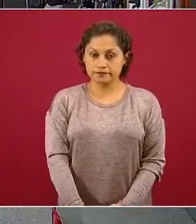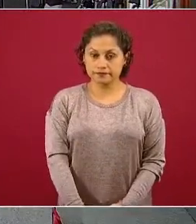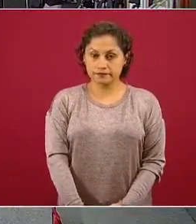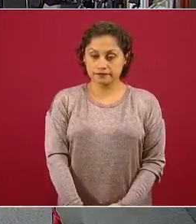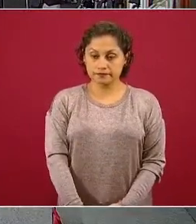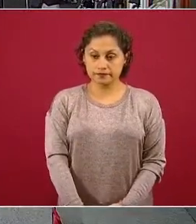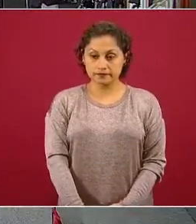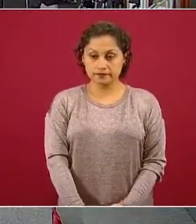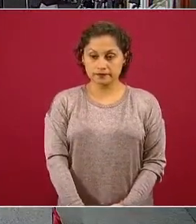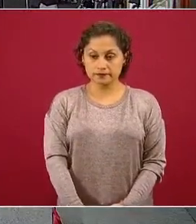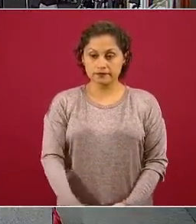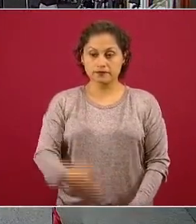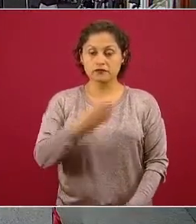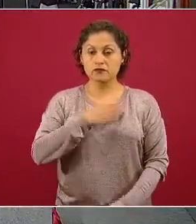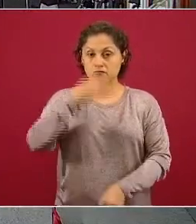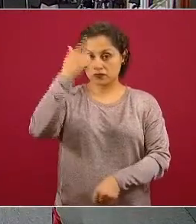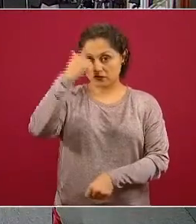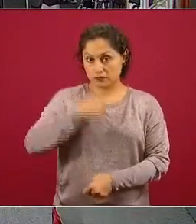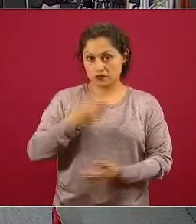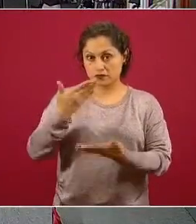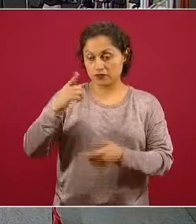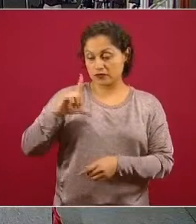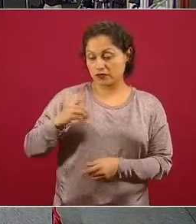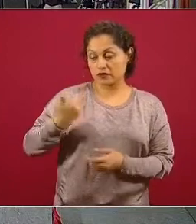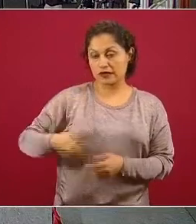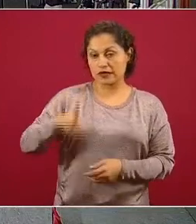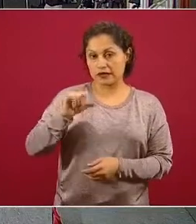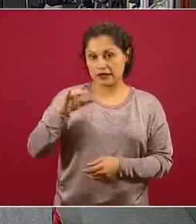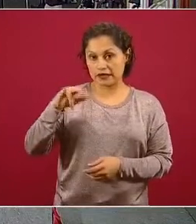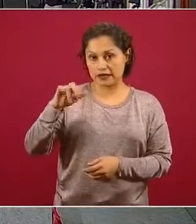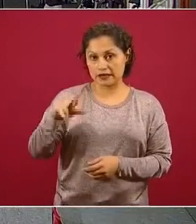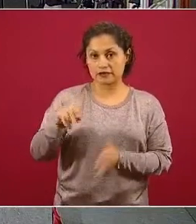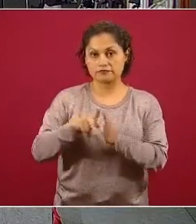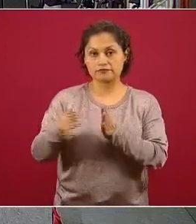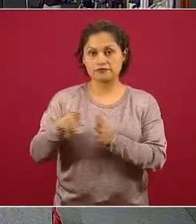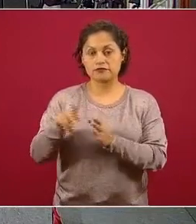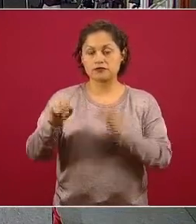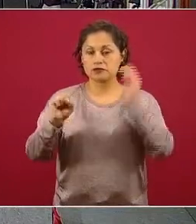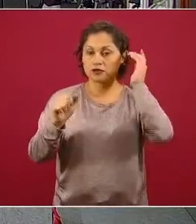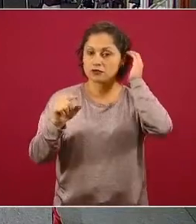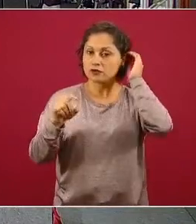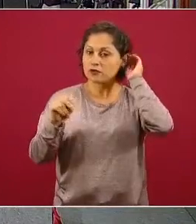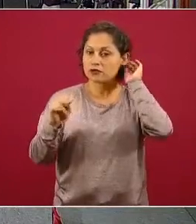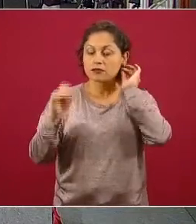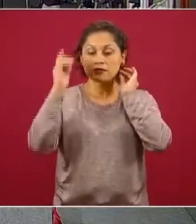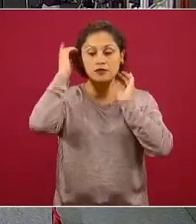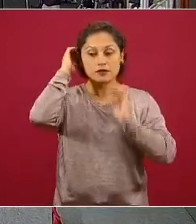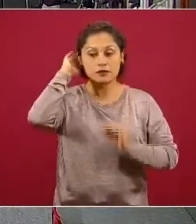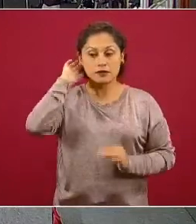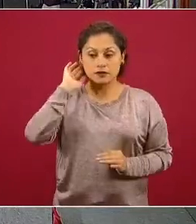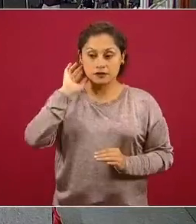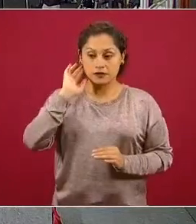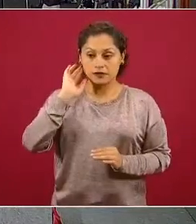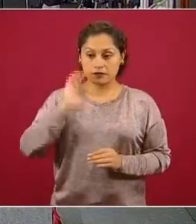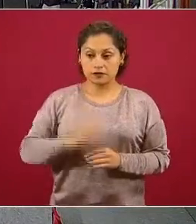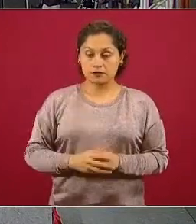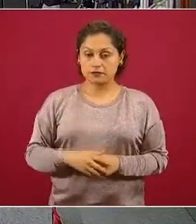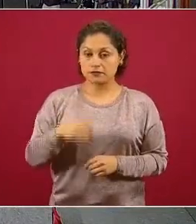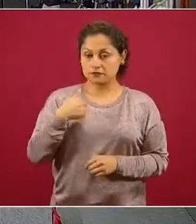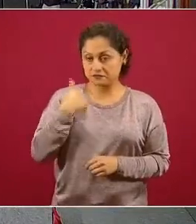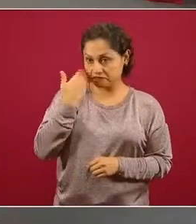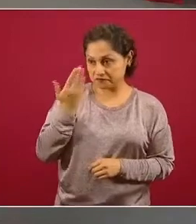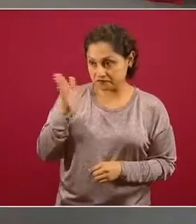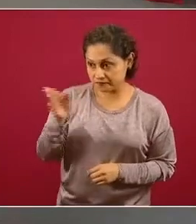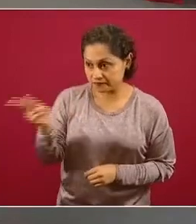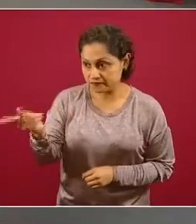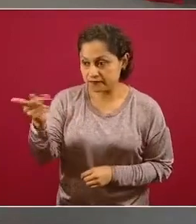Gracias. Buenas noches, Liliana Noble de Pulso Saludable. Doctor Gatell, tengo una pregunta para usted, pero si me permite primero a su invitado, por favor, el doctor